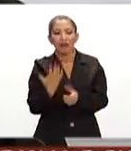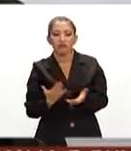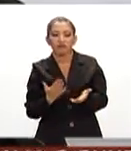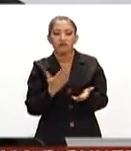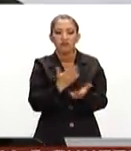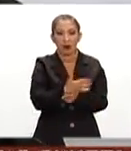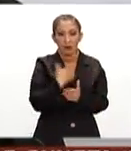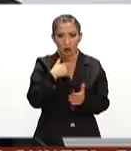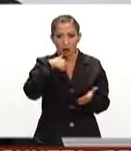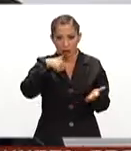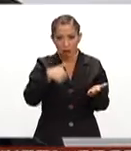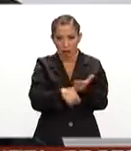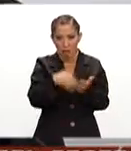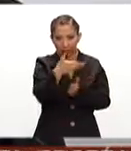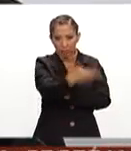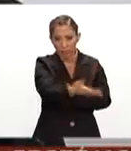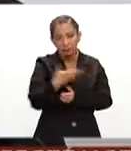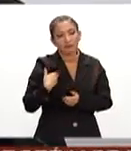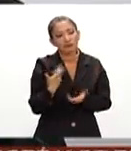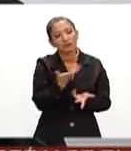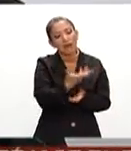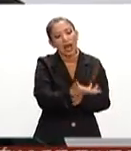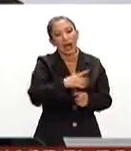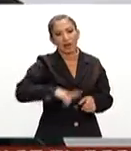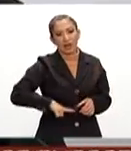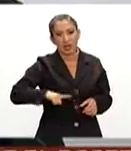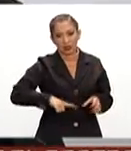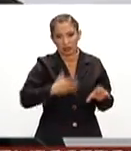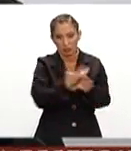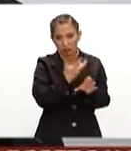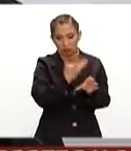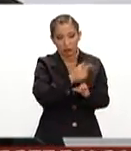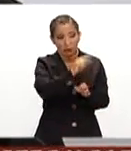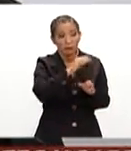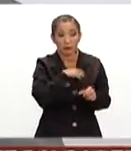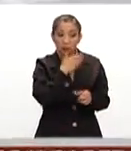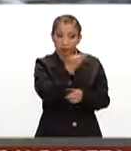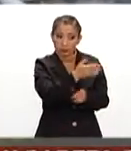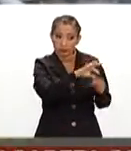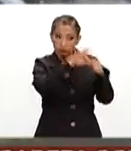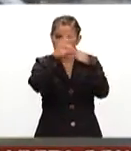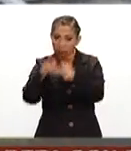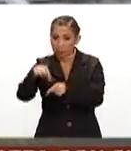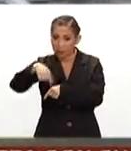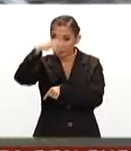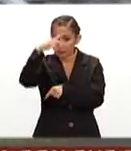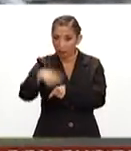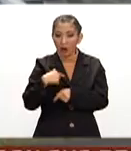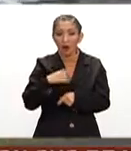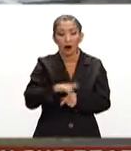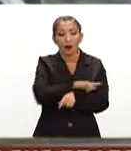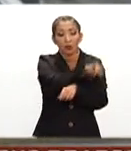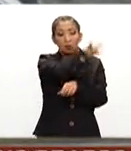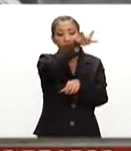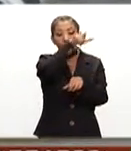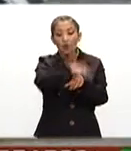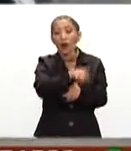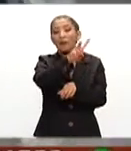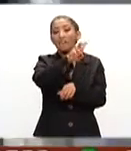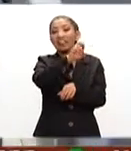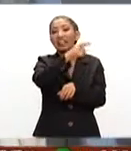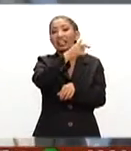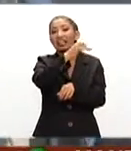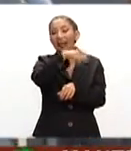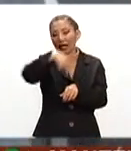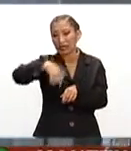presentó por los conductos diplomáticos la petición formal de extradición. Shenley Llegón voló desde el condado de Virginia hasta